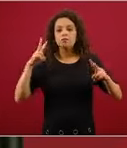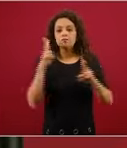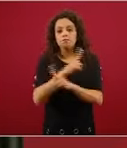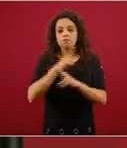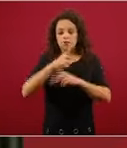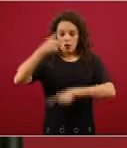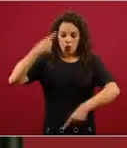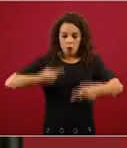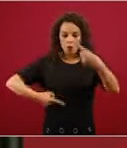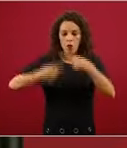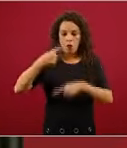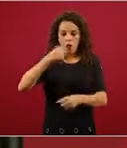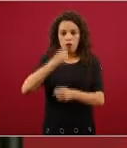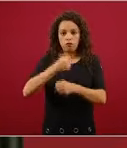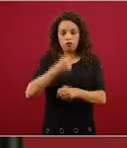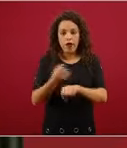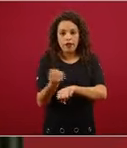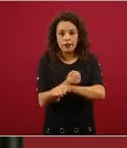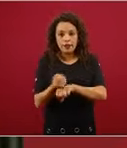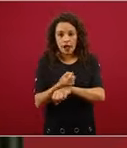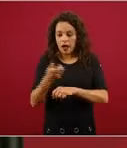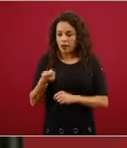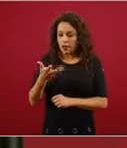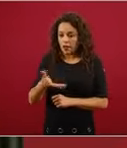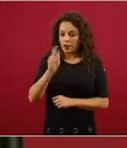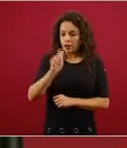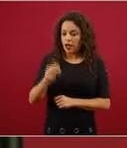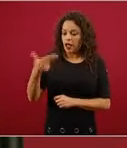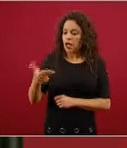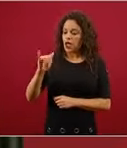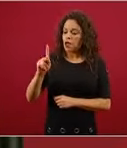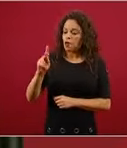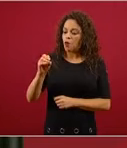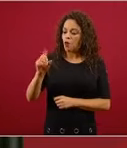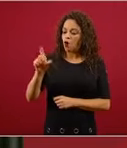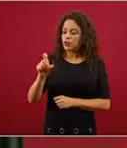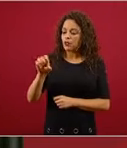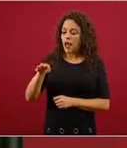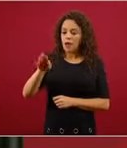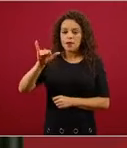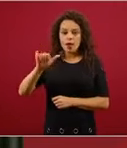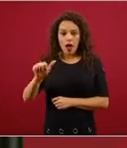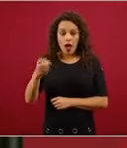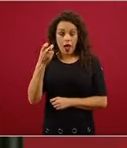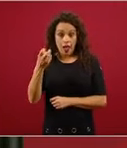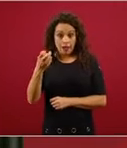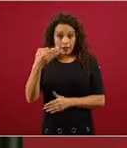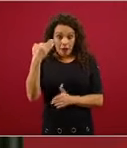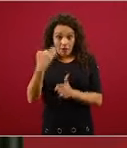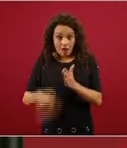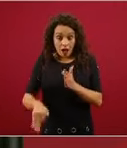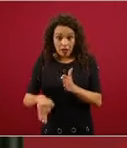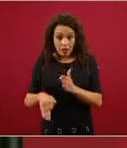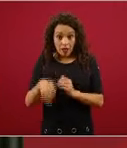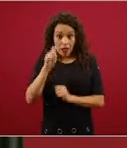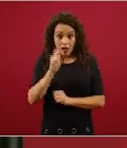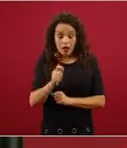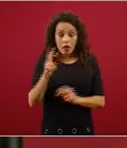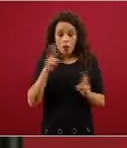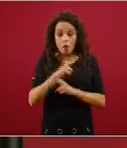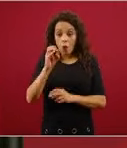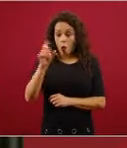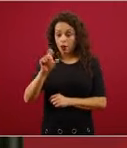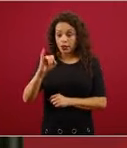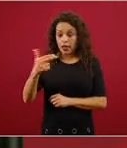sangre, médicamente le llamamos a esto hipoxemia, y esa falta de oxigenación hace que se deterioren